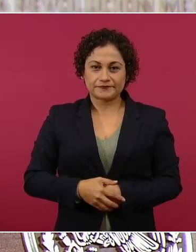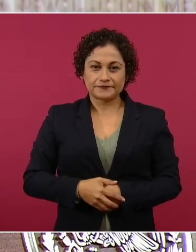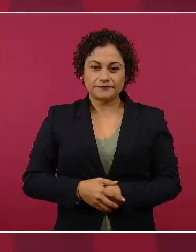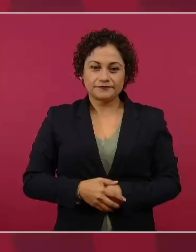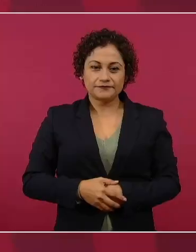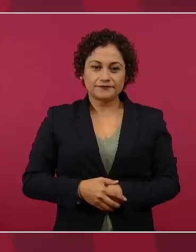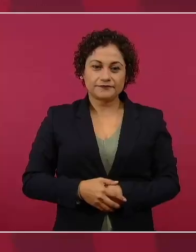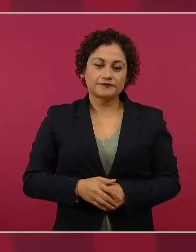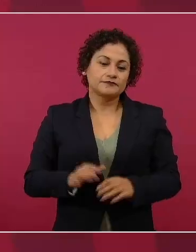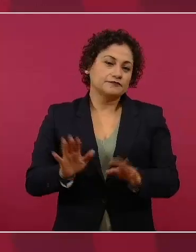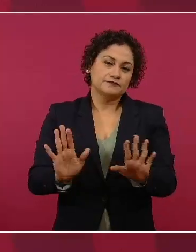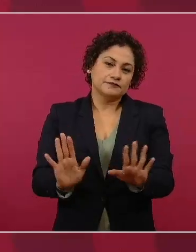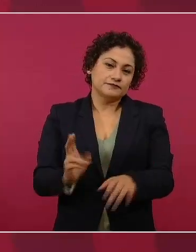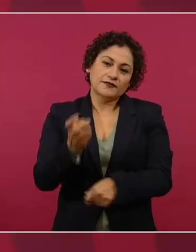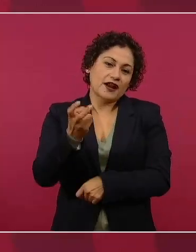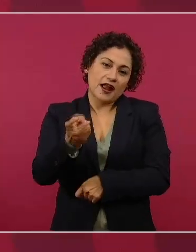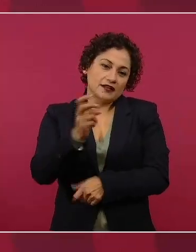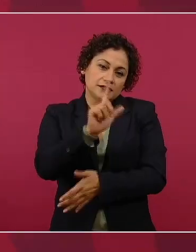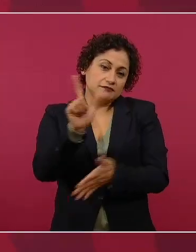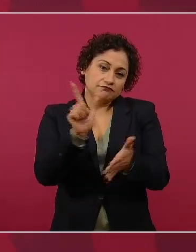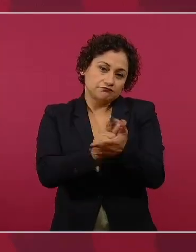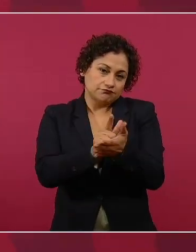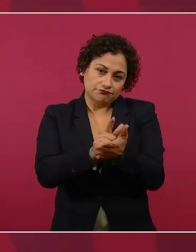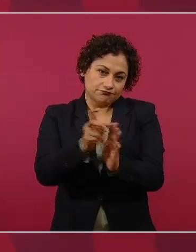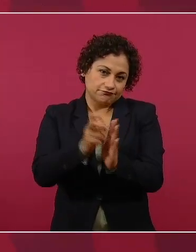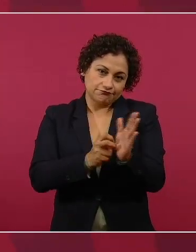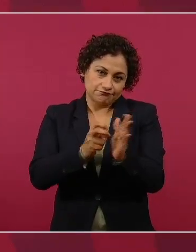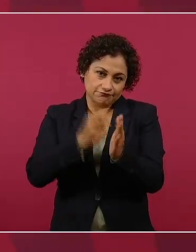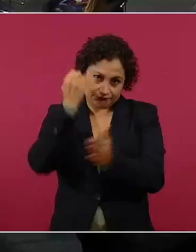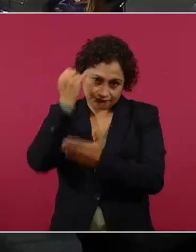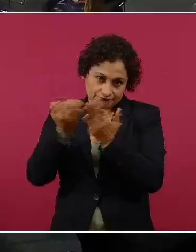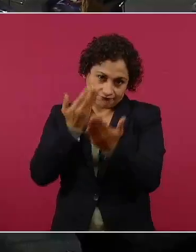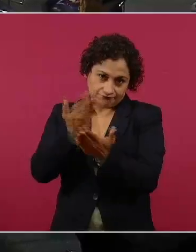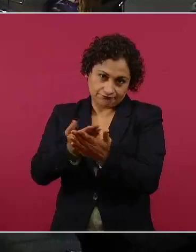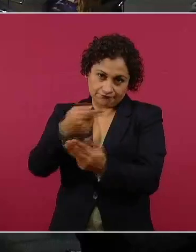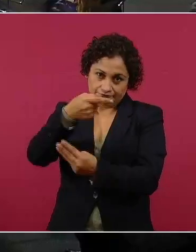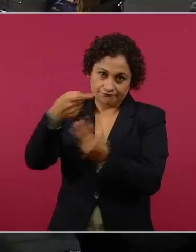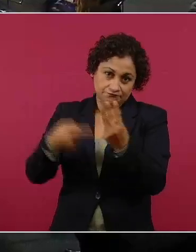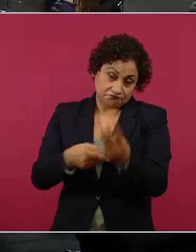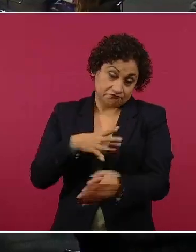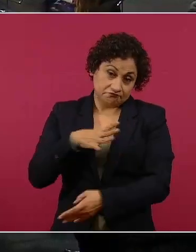Bueno, pues eso es lo que trata la iniciativa.